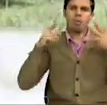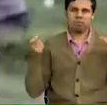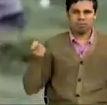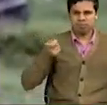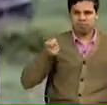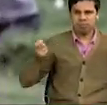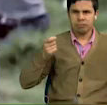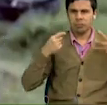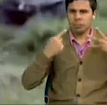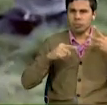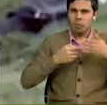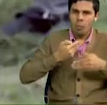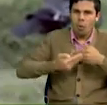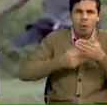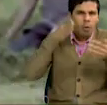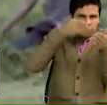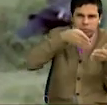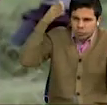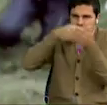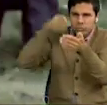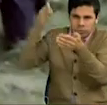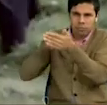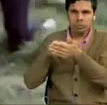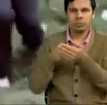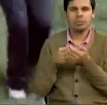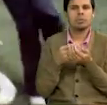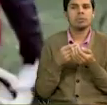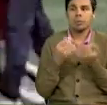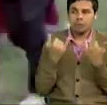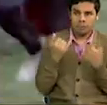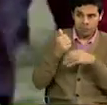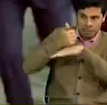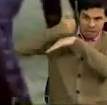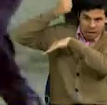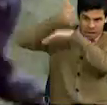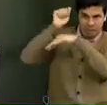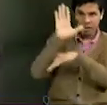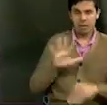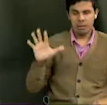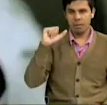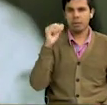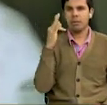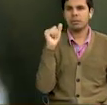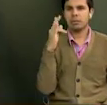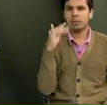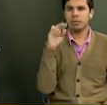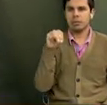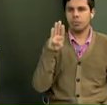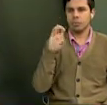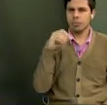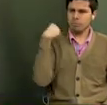y poder aumentaba entre la población civil, hasta el punto de llamarlo el patrón del Catatumbo, con una apariencia